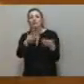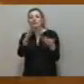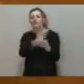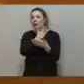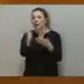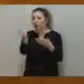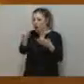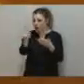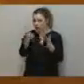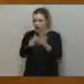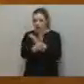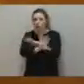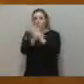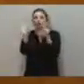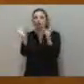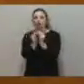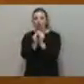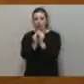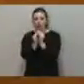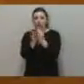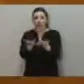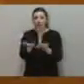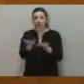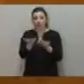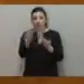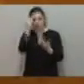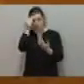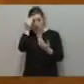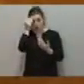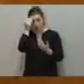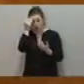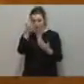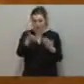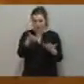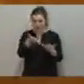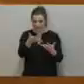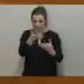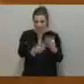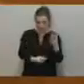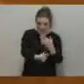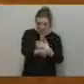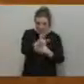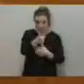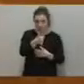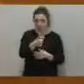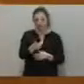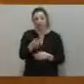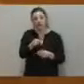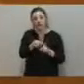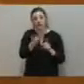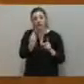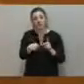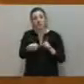interesa. Así que en este terreno patina un poco la cosa, puesto que en el sistema